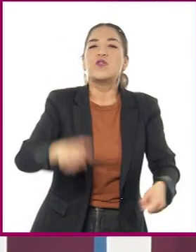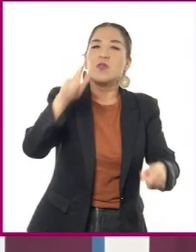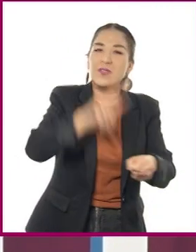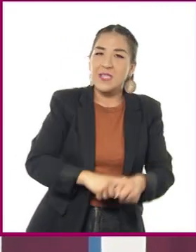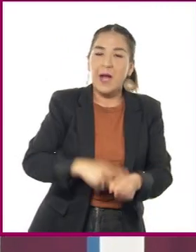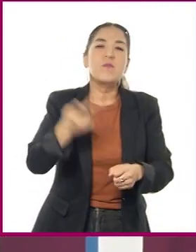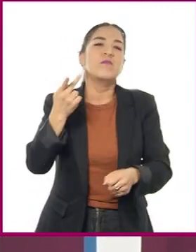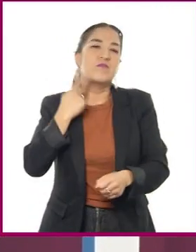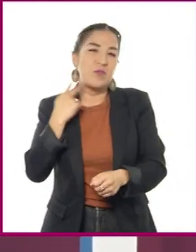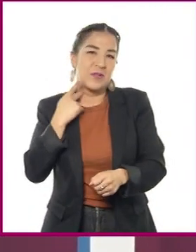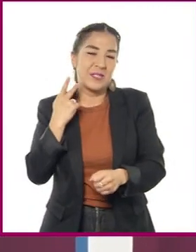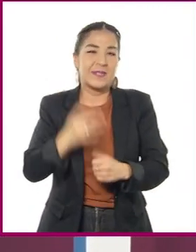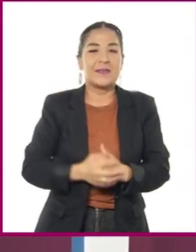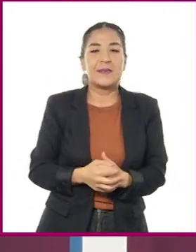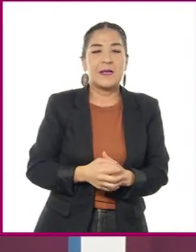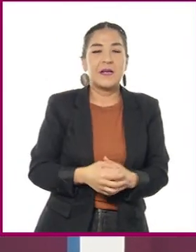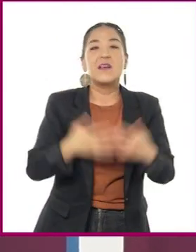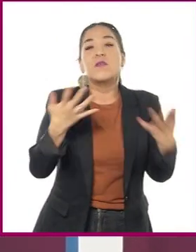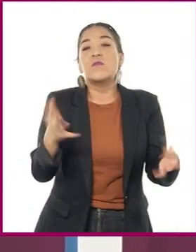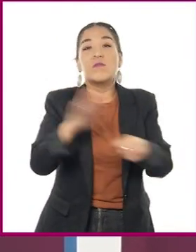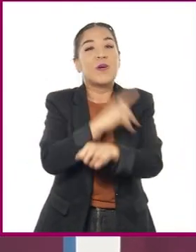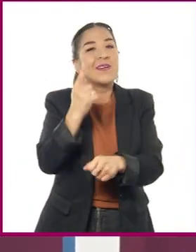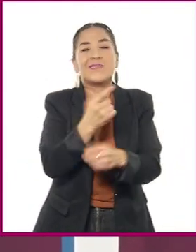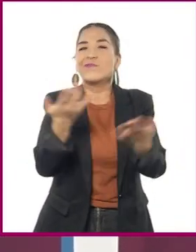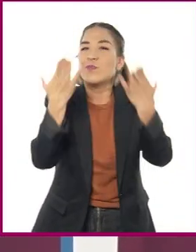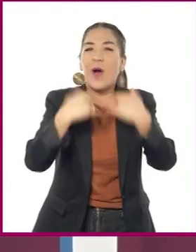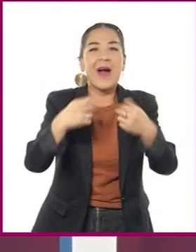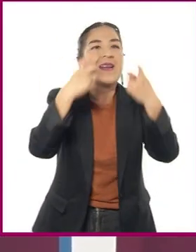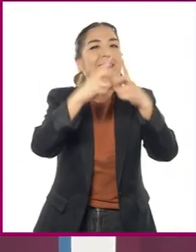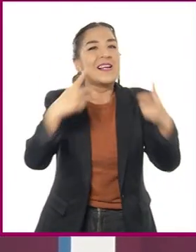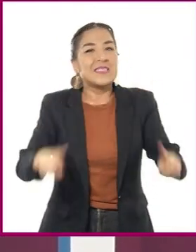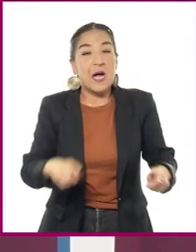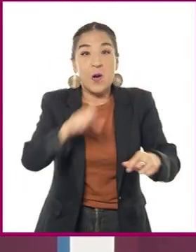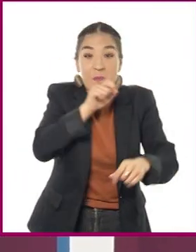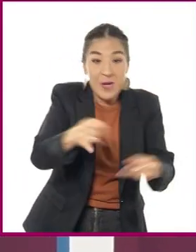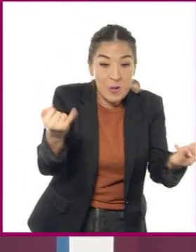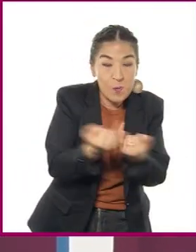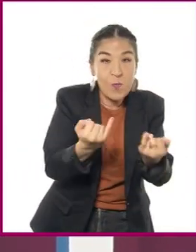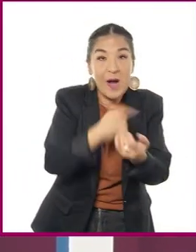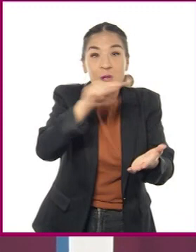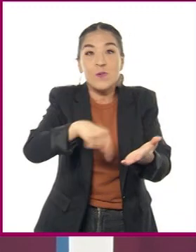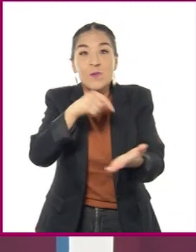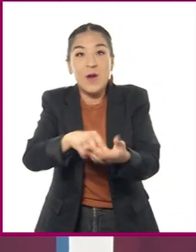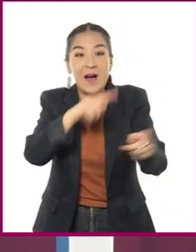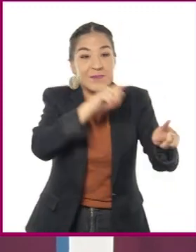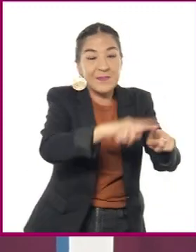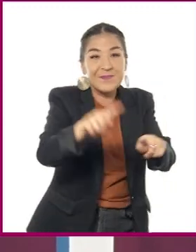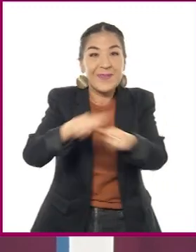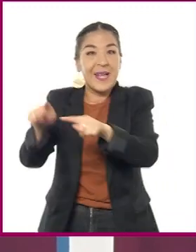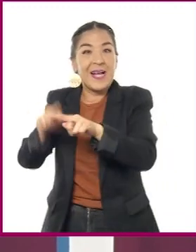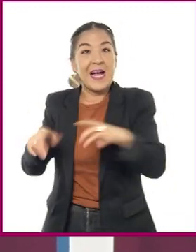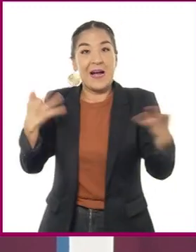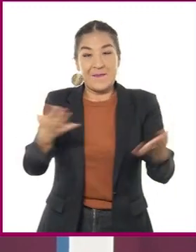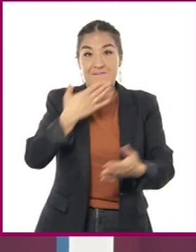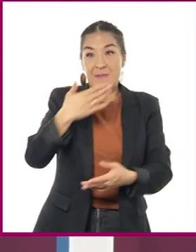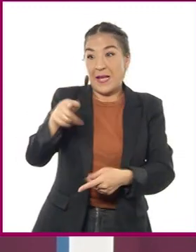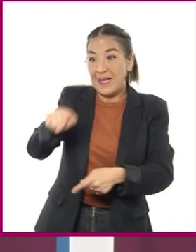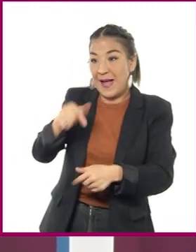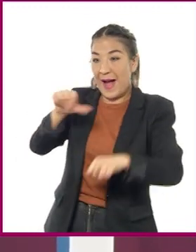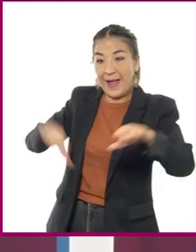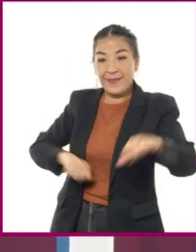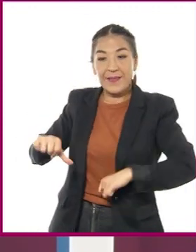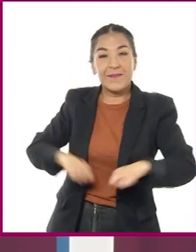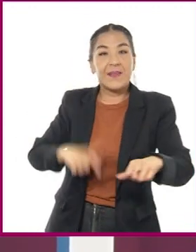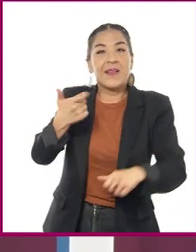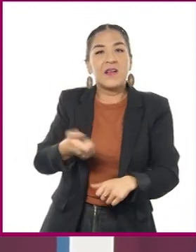sociales y políticos, ya que no se desarrollan del mismo modo en lugares donde existe un buen desarrollo económico